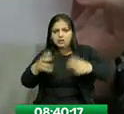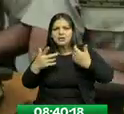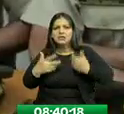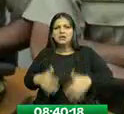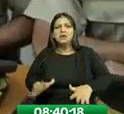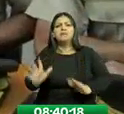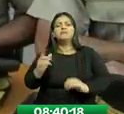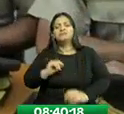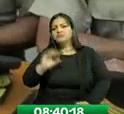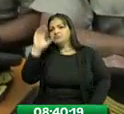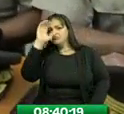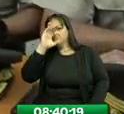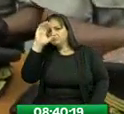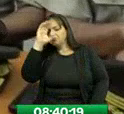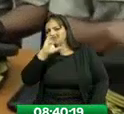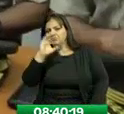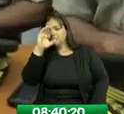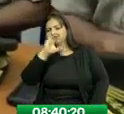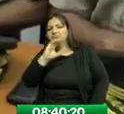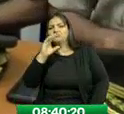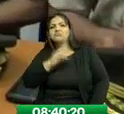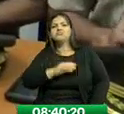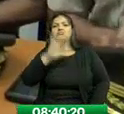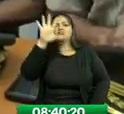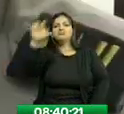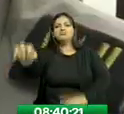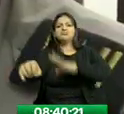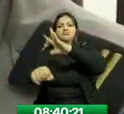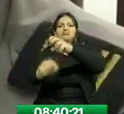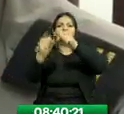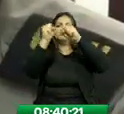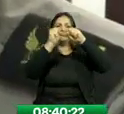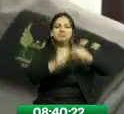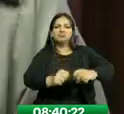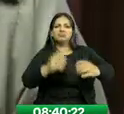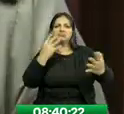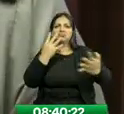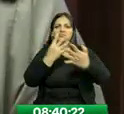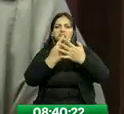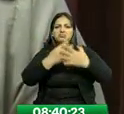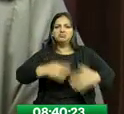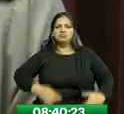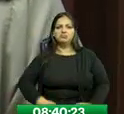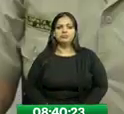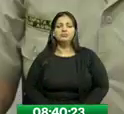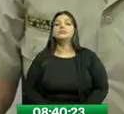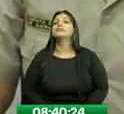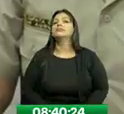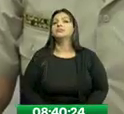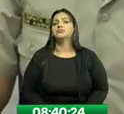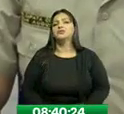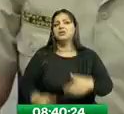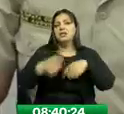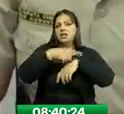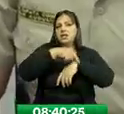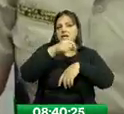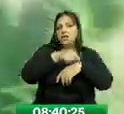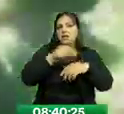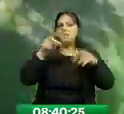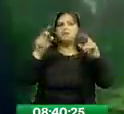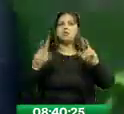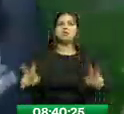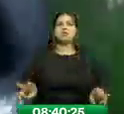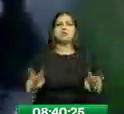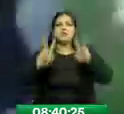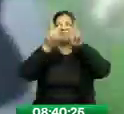Catarama. Este es resultado del operativo Rayo Fluminense 2. En otros cantones como Quevedo, Vinces y